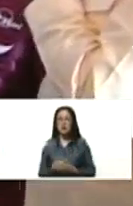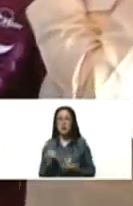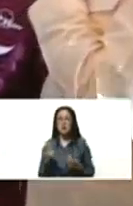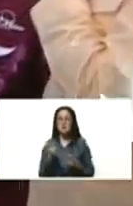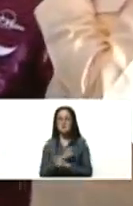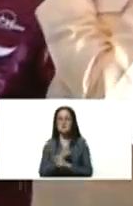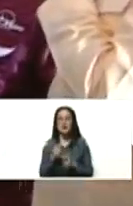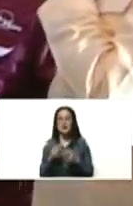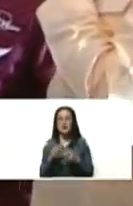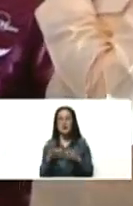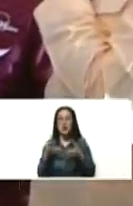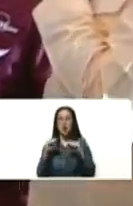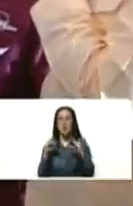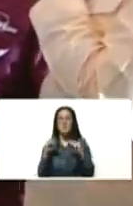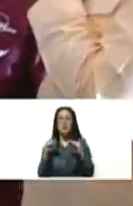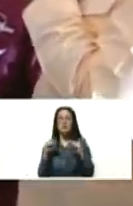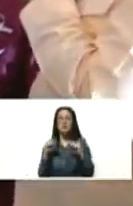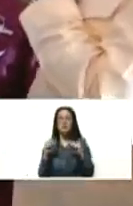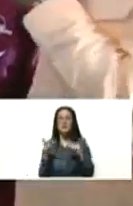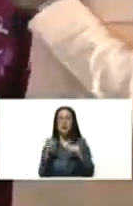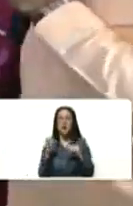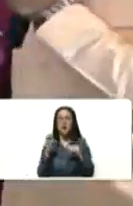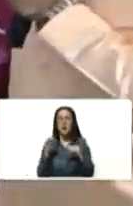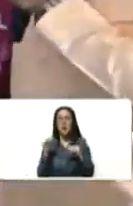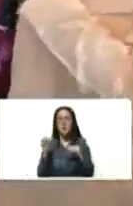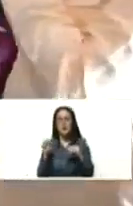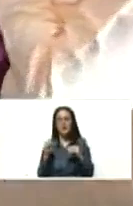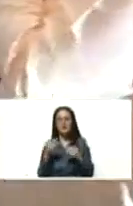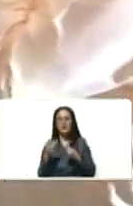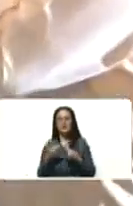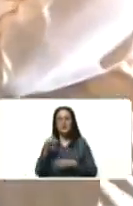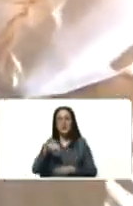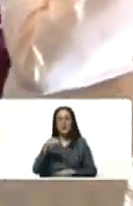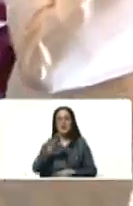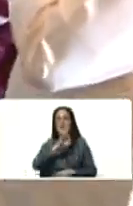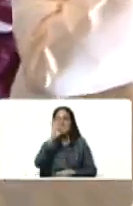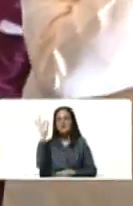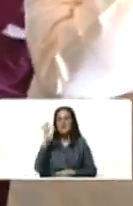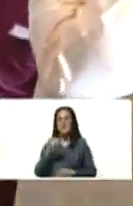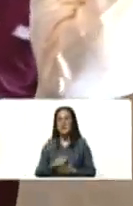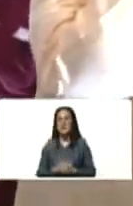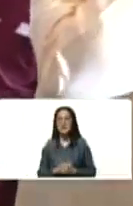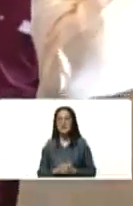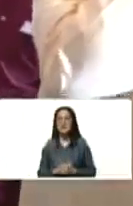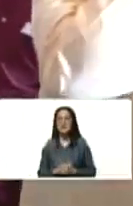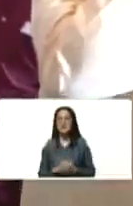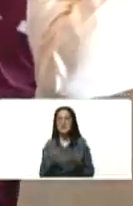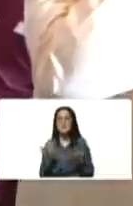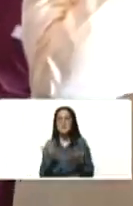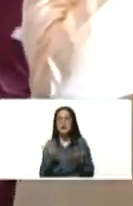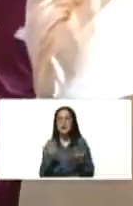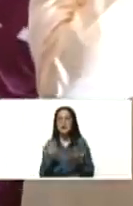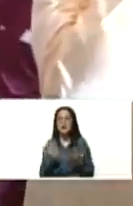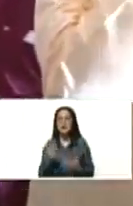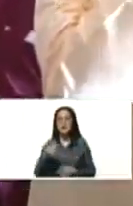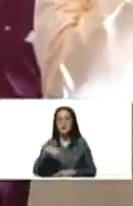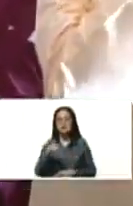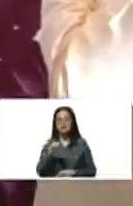las gomas, elementos gomas que se están haciendo aquí en Barquisimeto, por mano calificada. Qué bueno, vale.